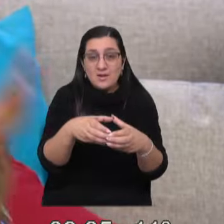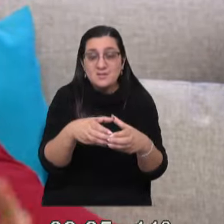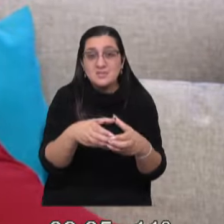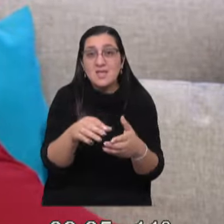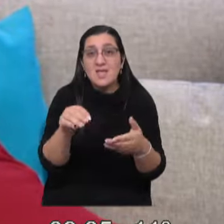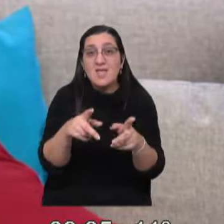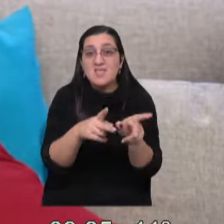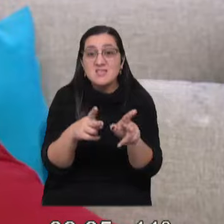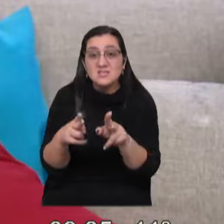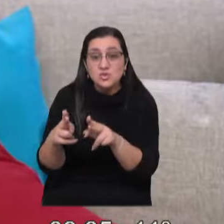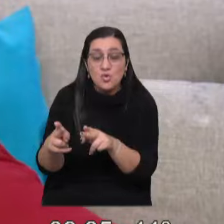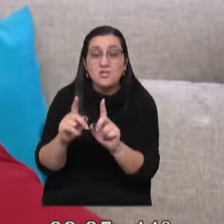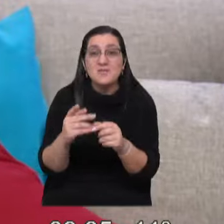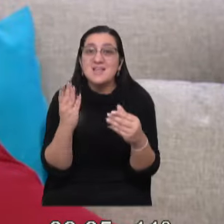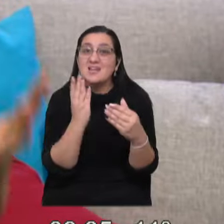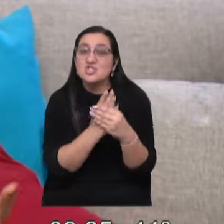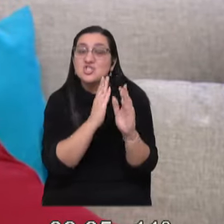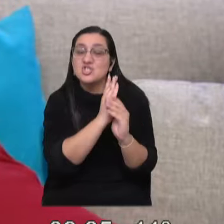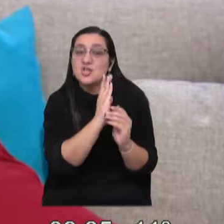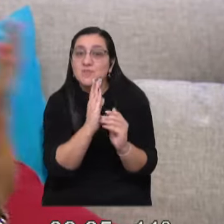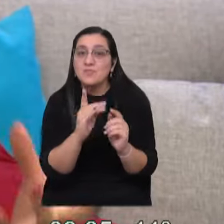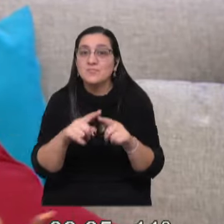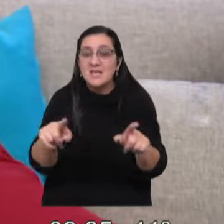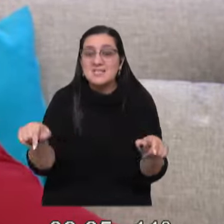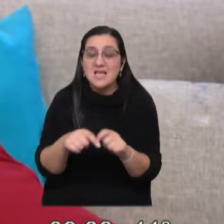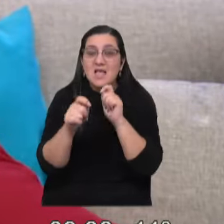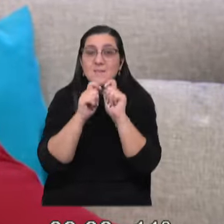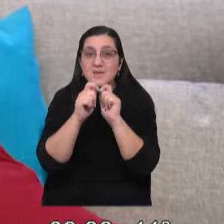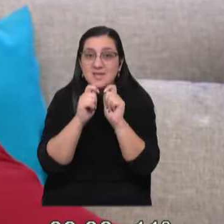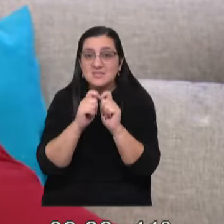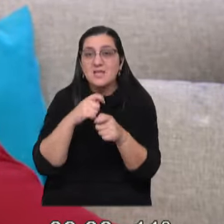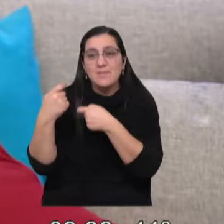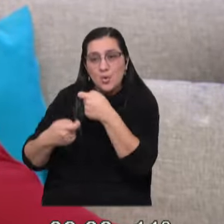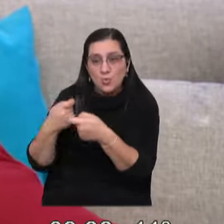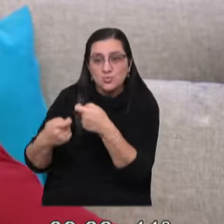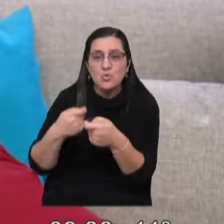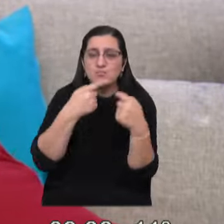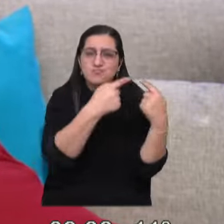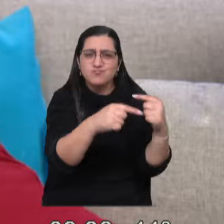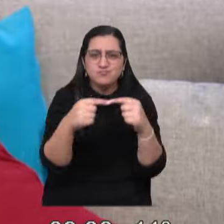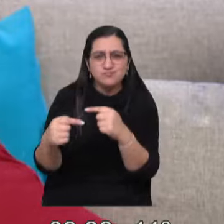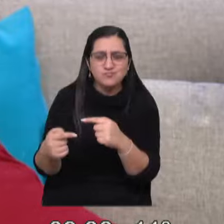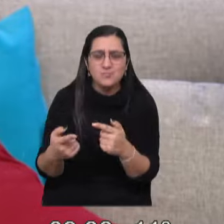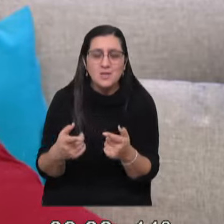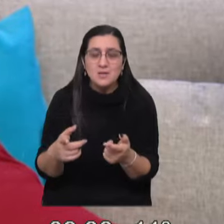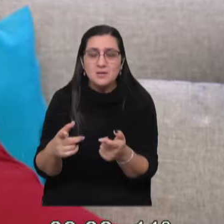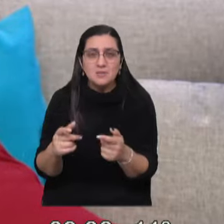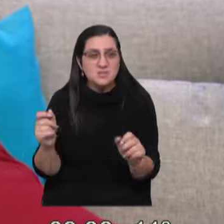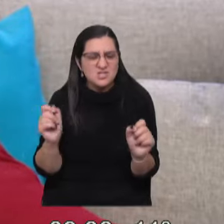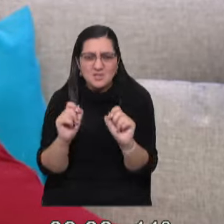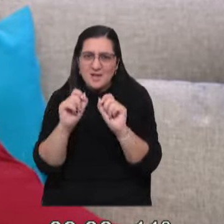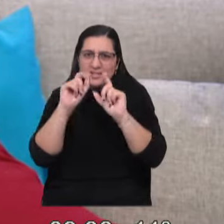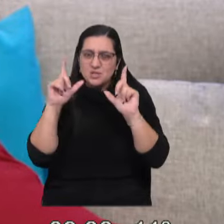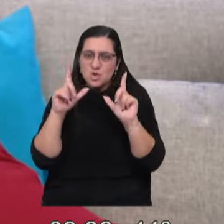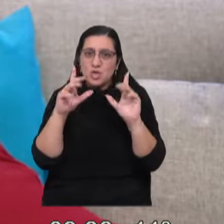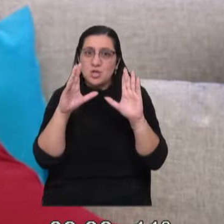por supuesto su archivo tiene salas de prensa salas de producción y llama mucho la atención que